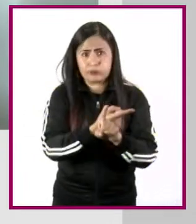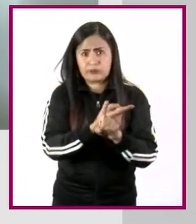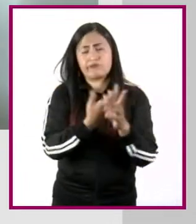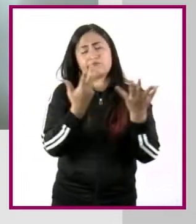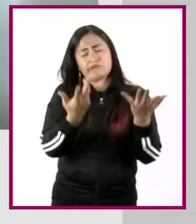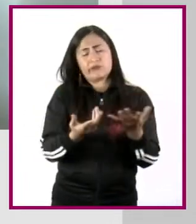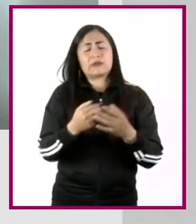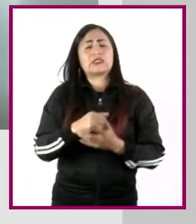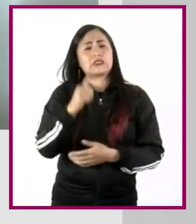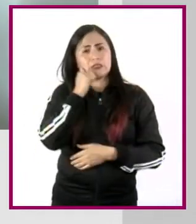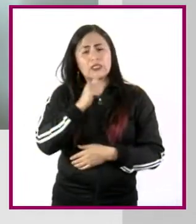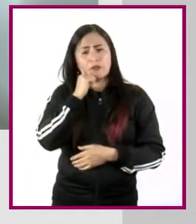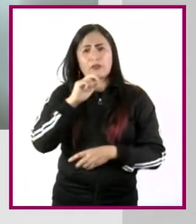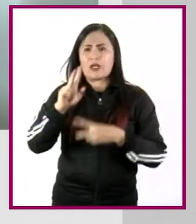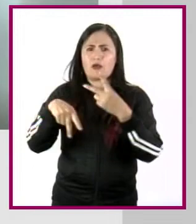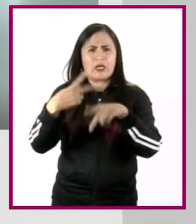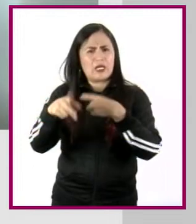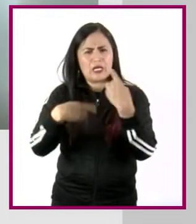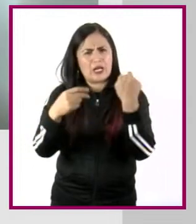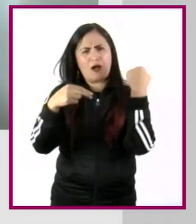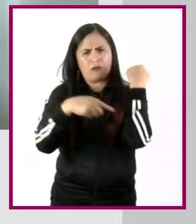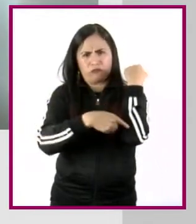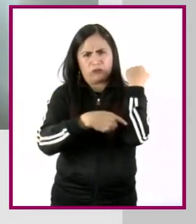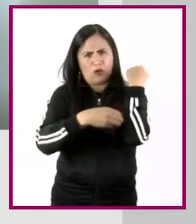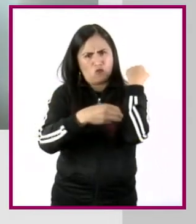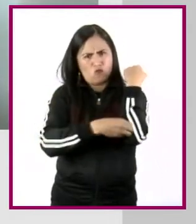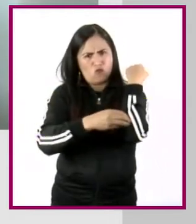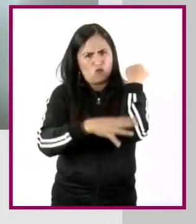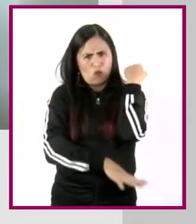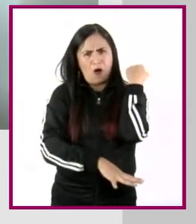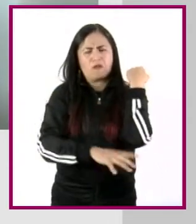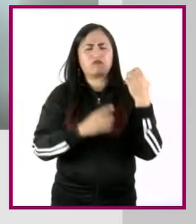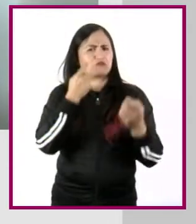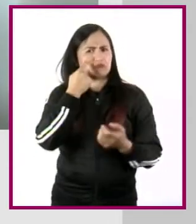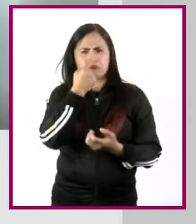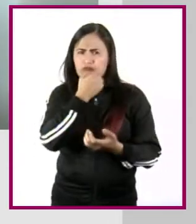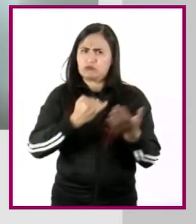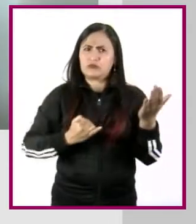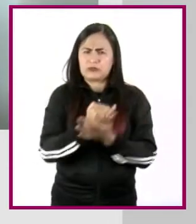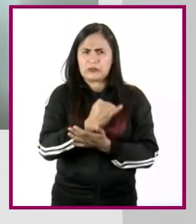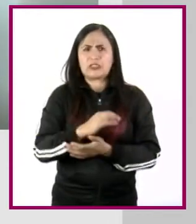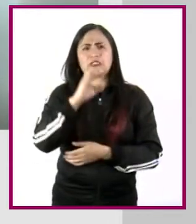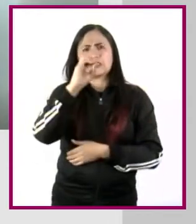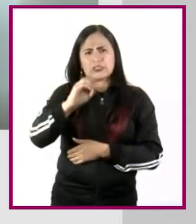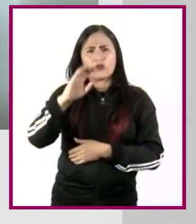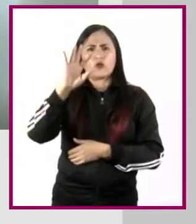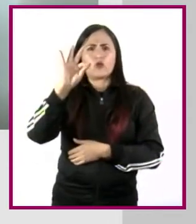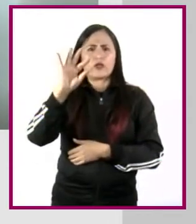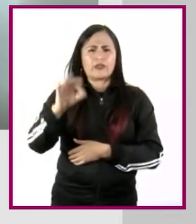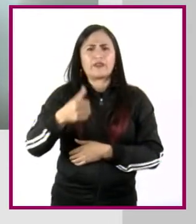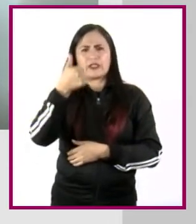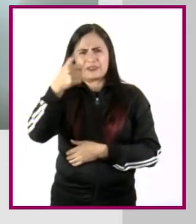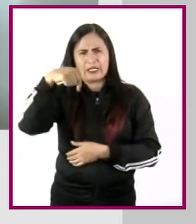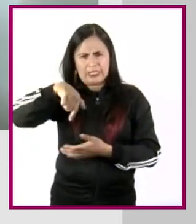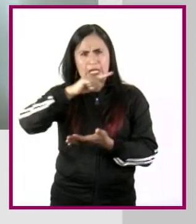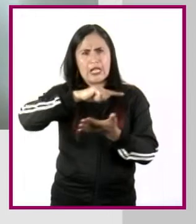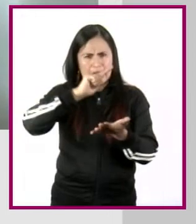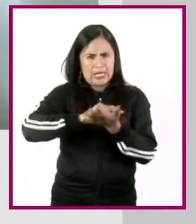siempre pueden acudir a la interrupción voluntaria del embarazo en todo el país a partir de la normativa 046 que existe en